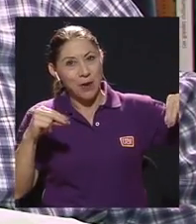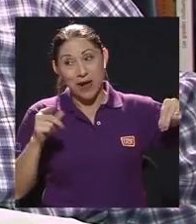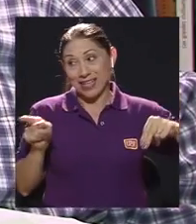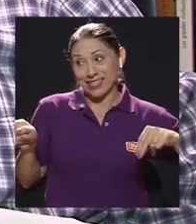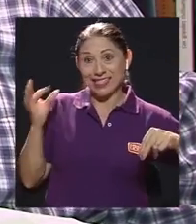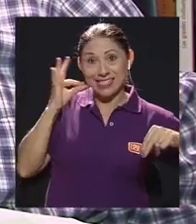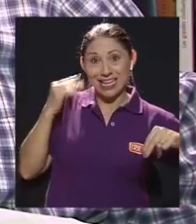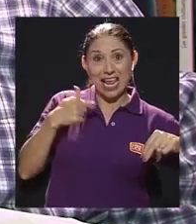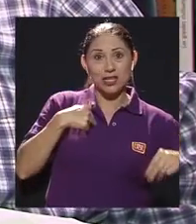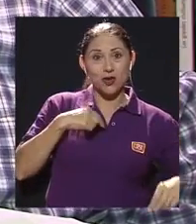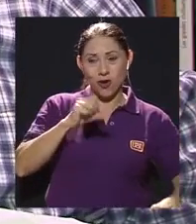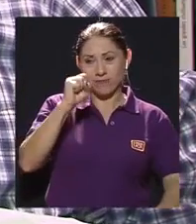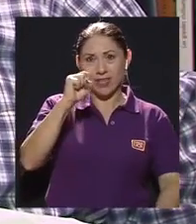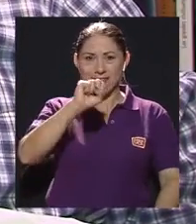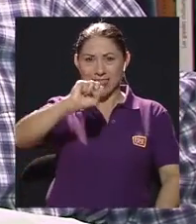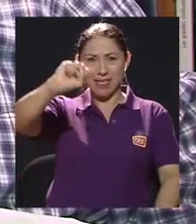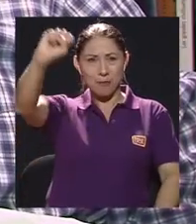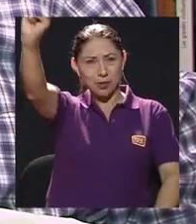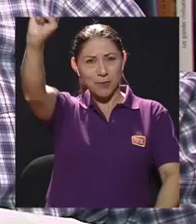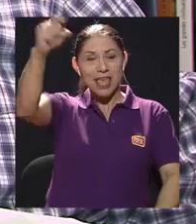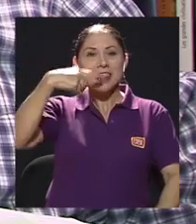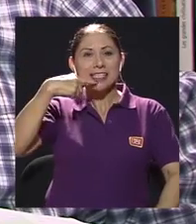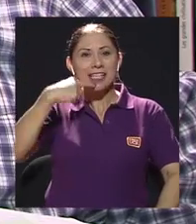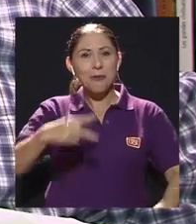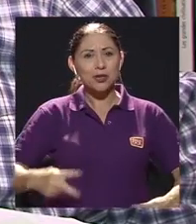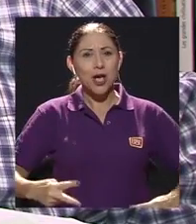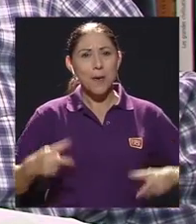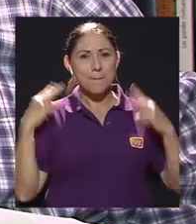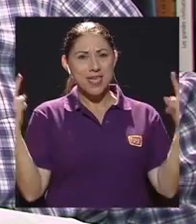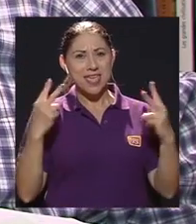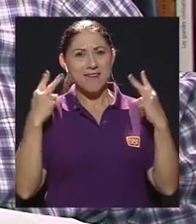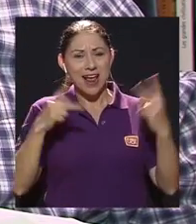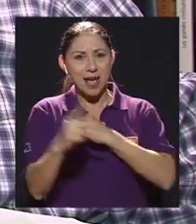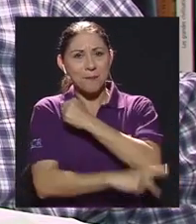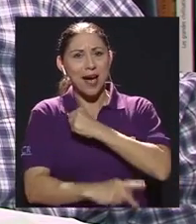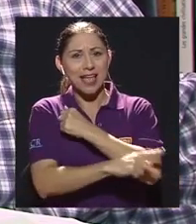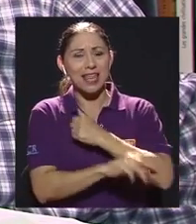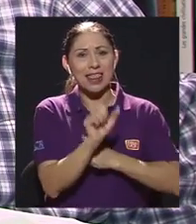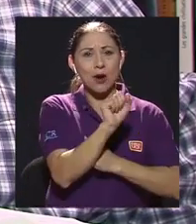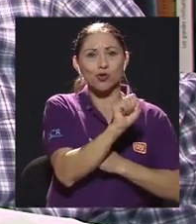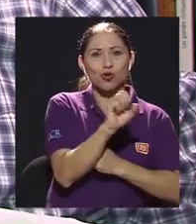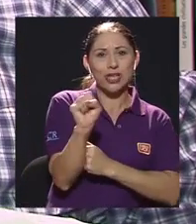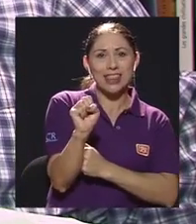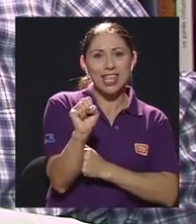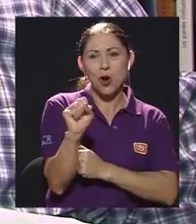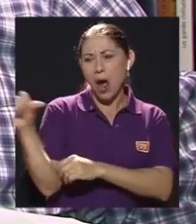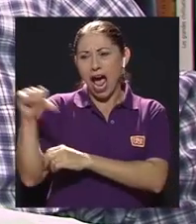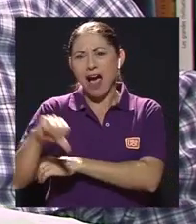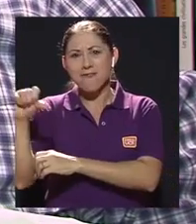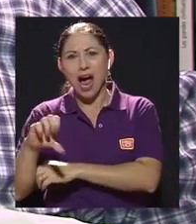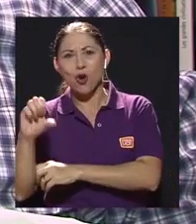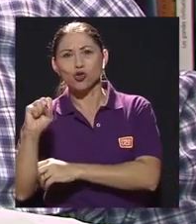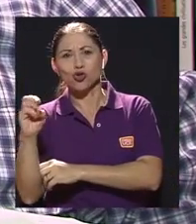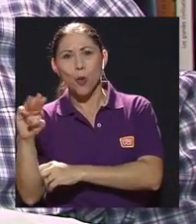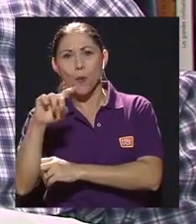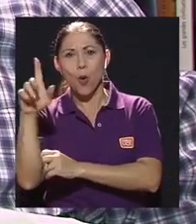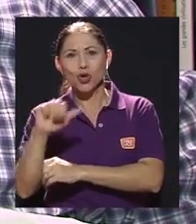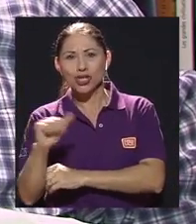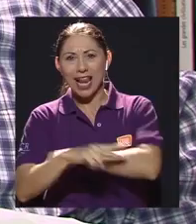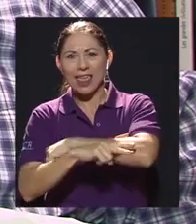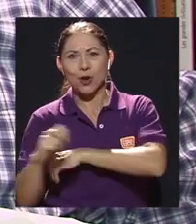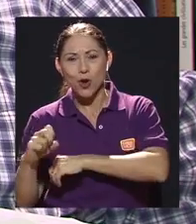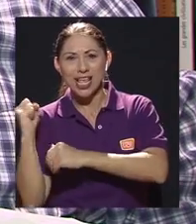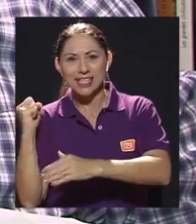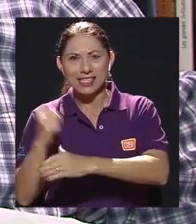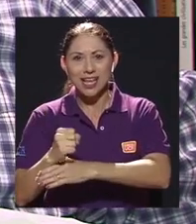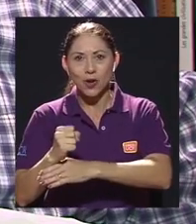el puño en alto y decíamos: ¡viva la patria de Augusto Sandino! ¡Abajo Somoza, ladrón y asesino! Y ahí muchas veces eso